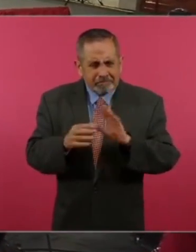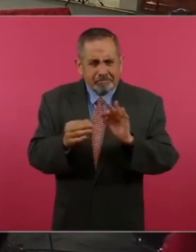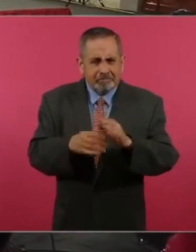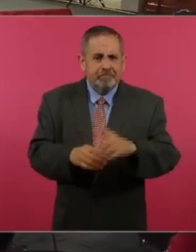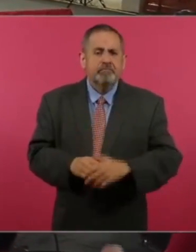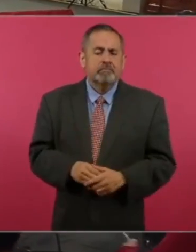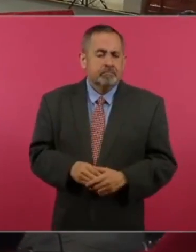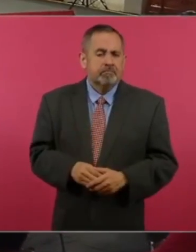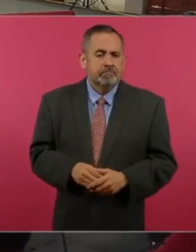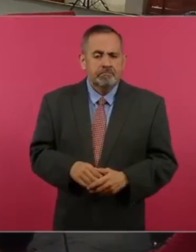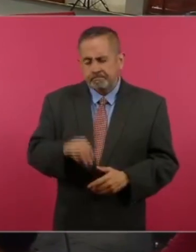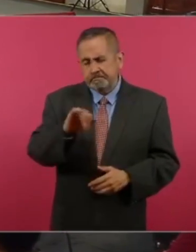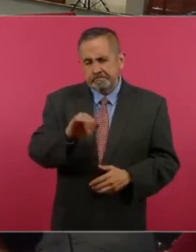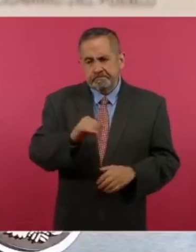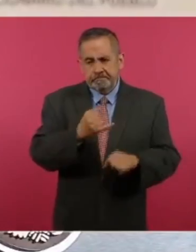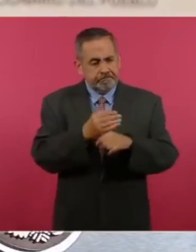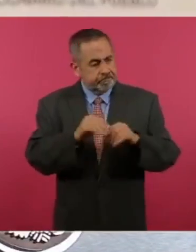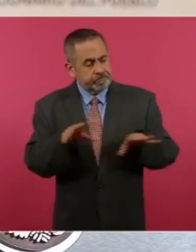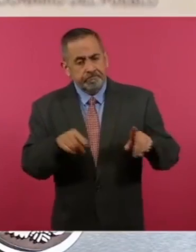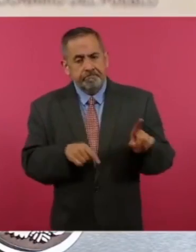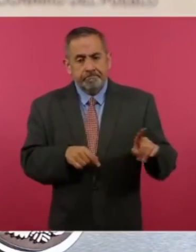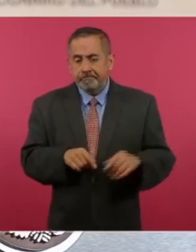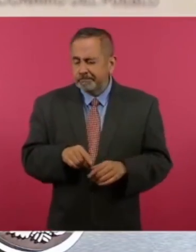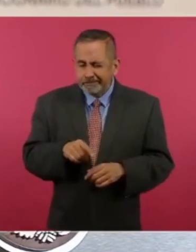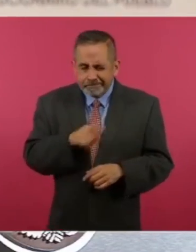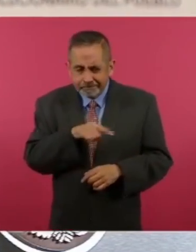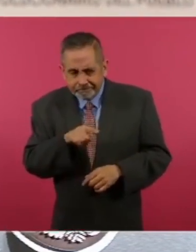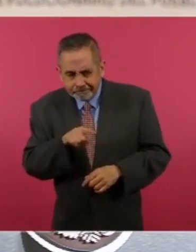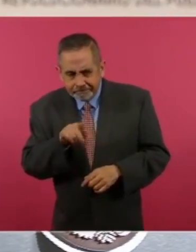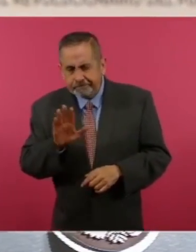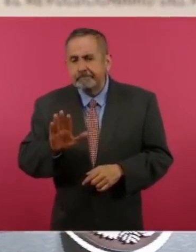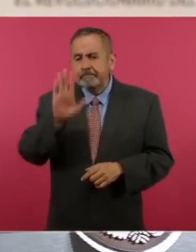sí, informó de que al parecer